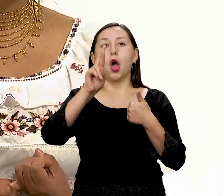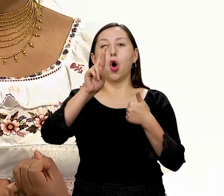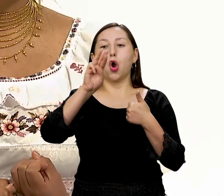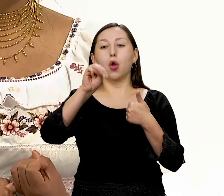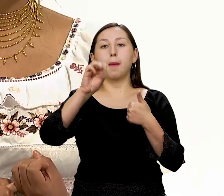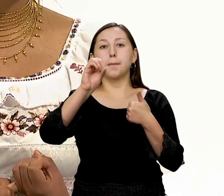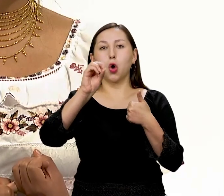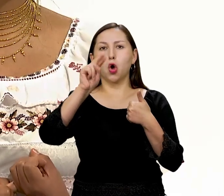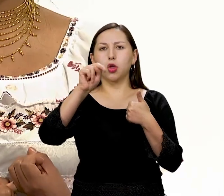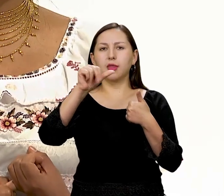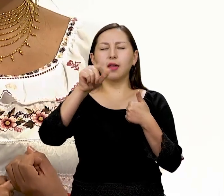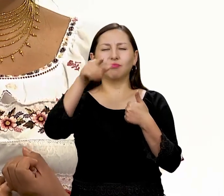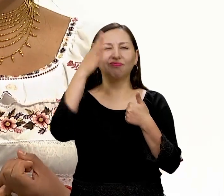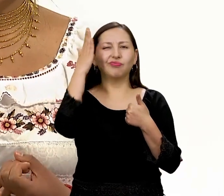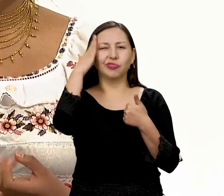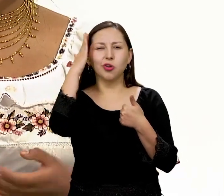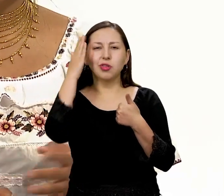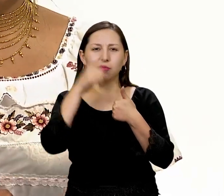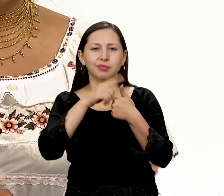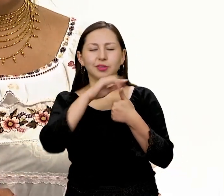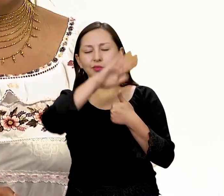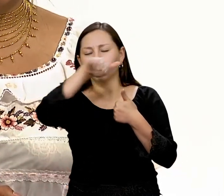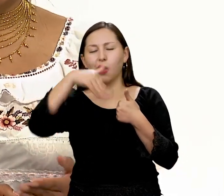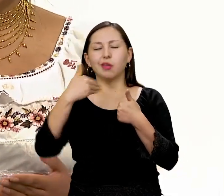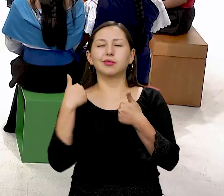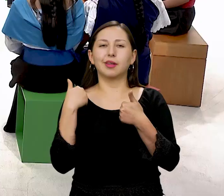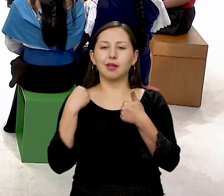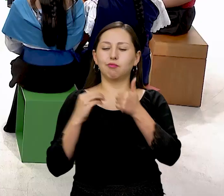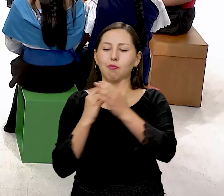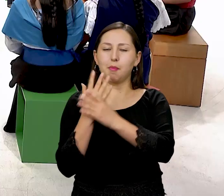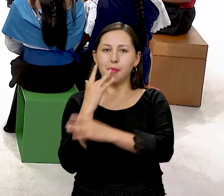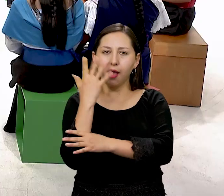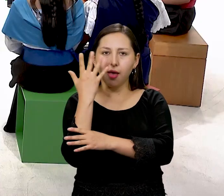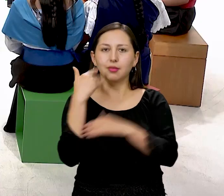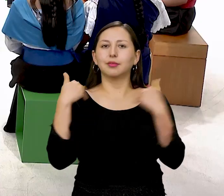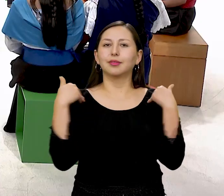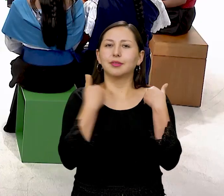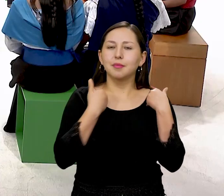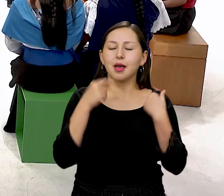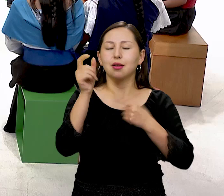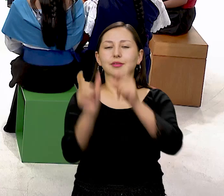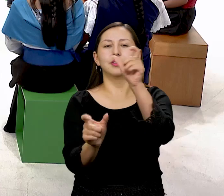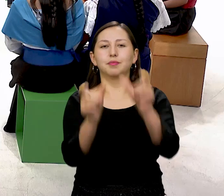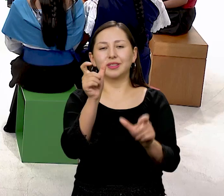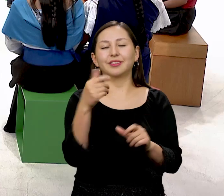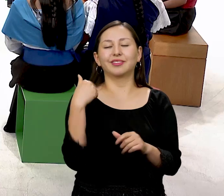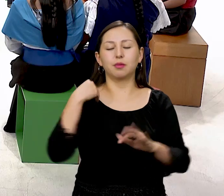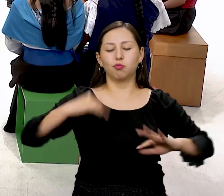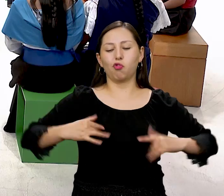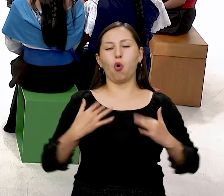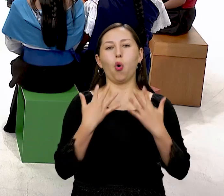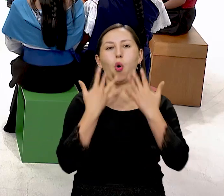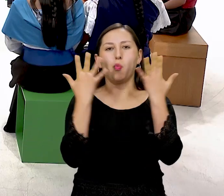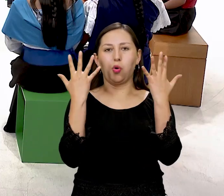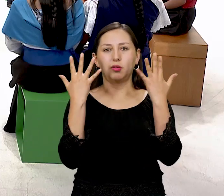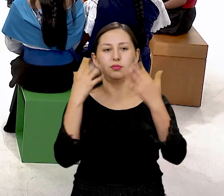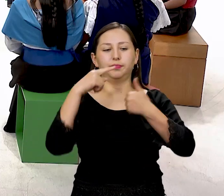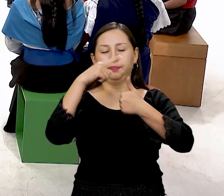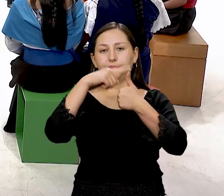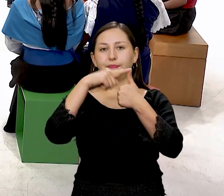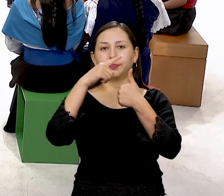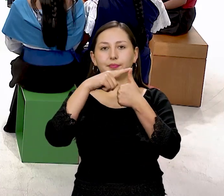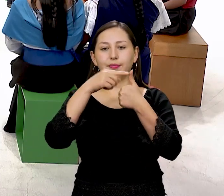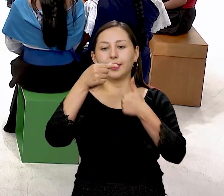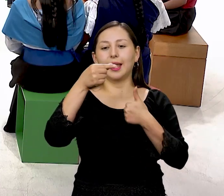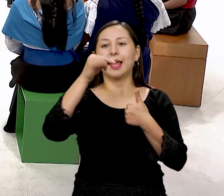sí deben conocer qué es una hormona. Todos tenemos hormonas. Las plantas también tienen hormonas. Dentro de este tipo de